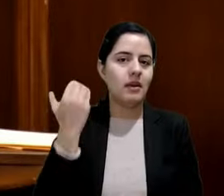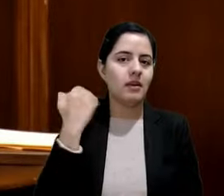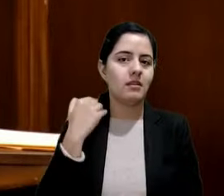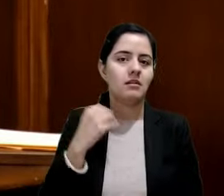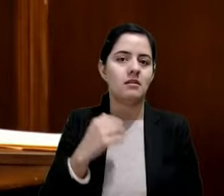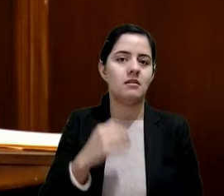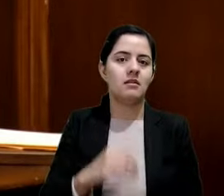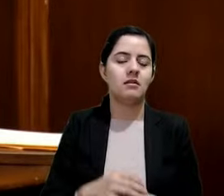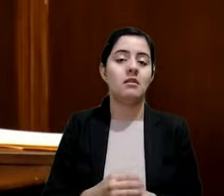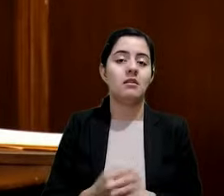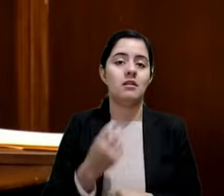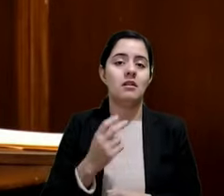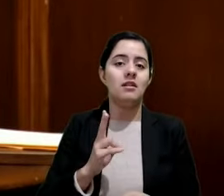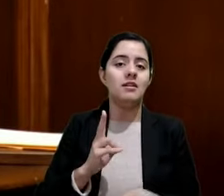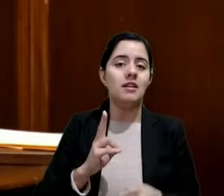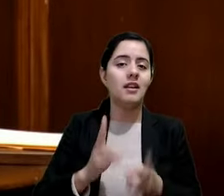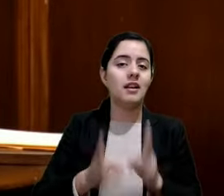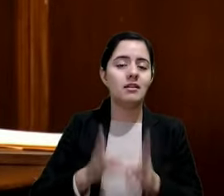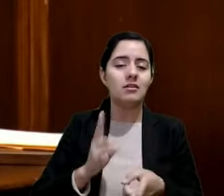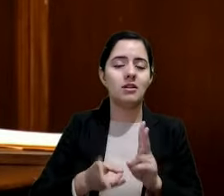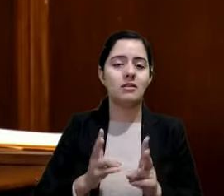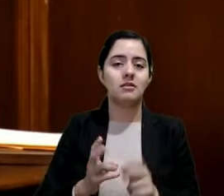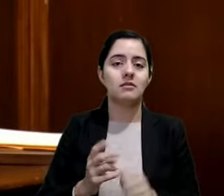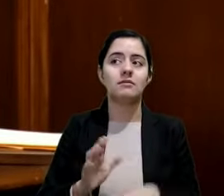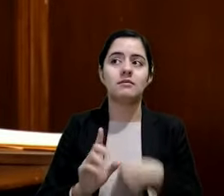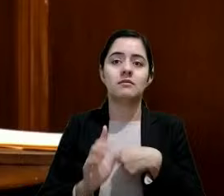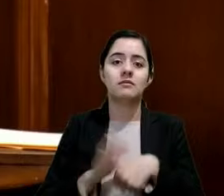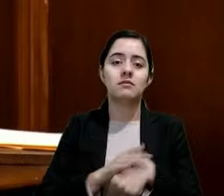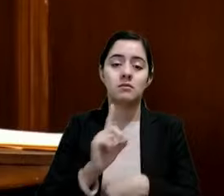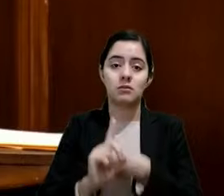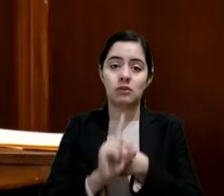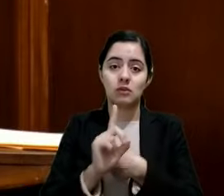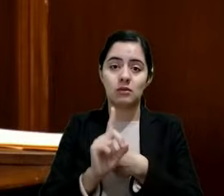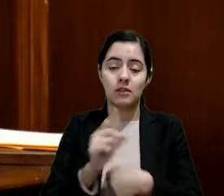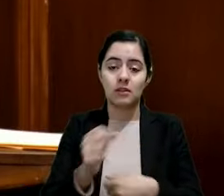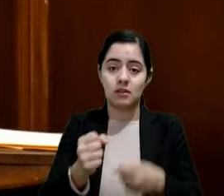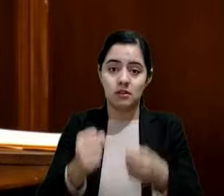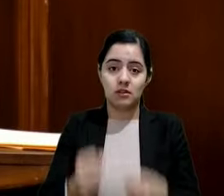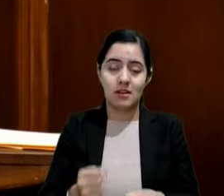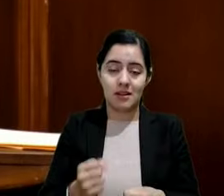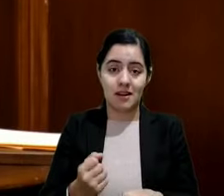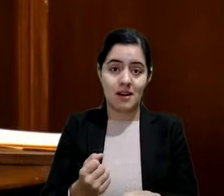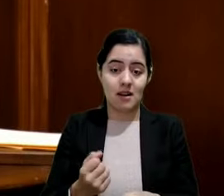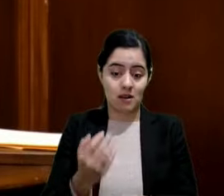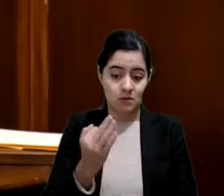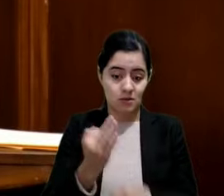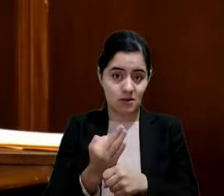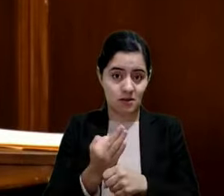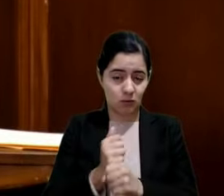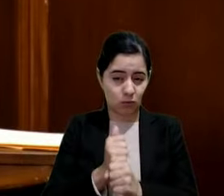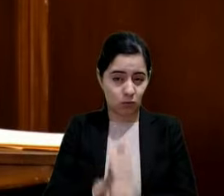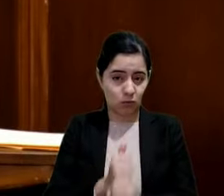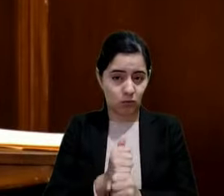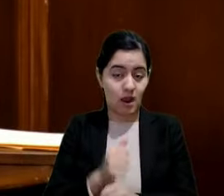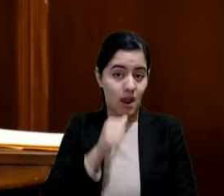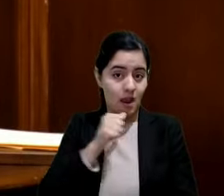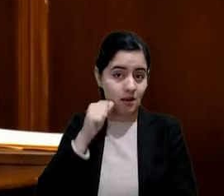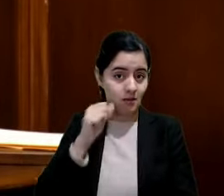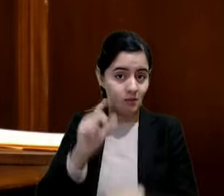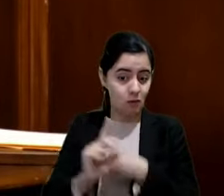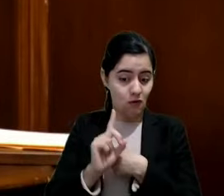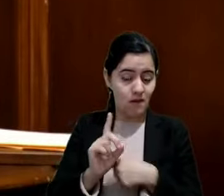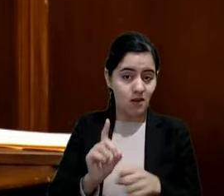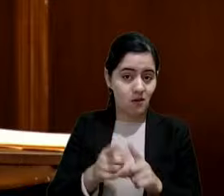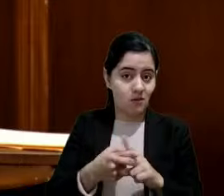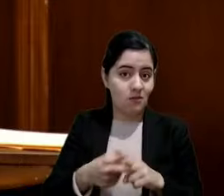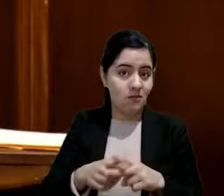Porque la problemática en seguridad que hoy padecemos no se gestó ayer, se ha ido generando por